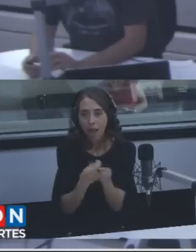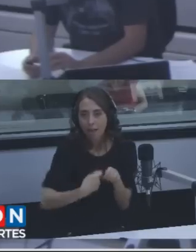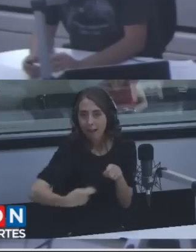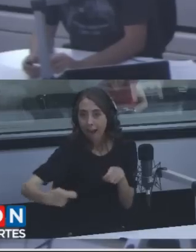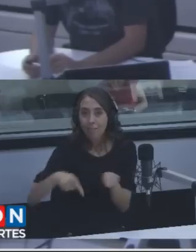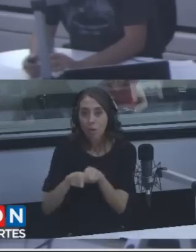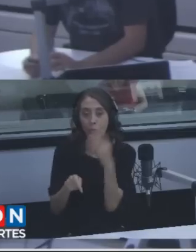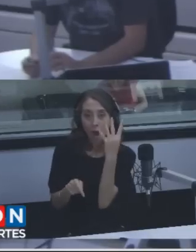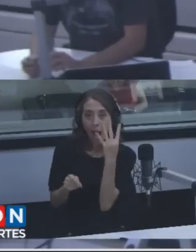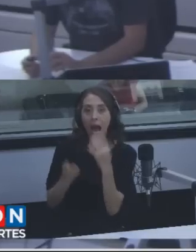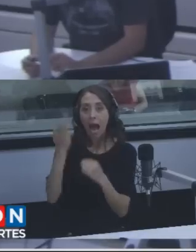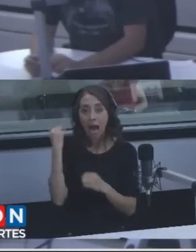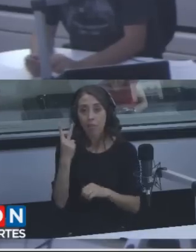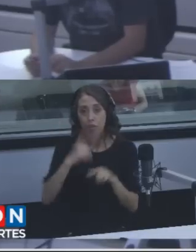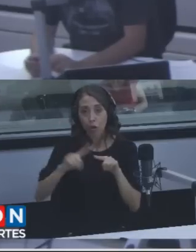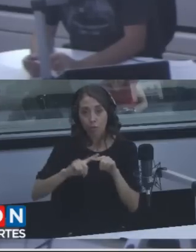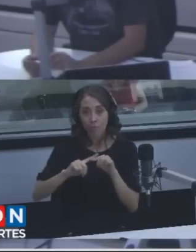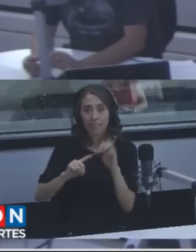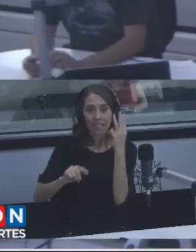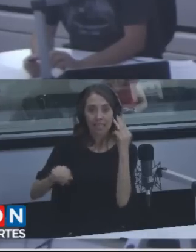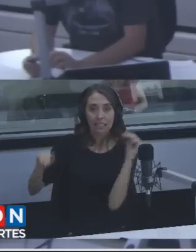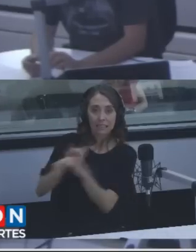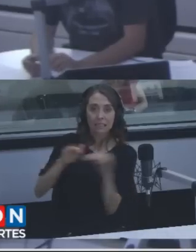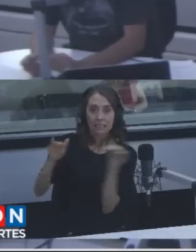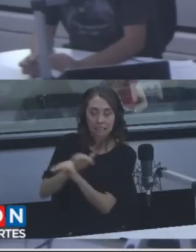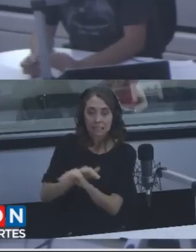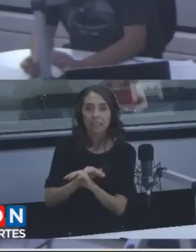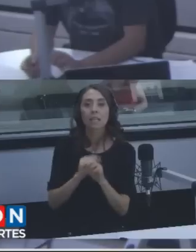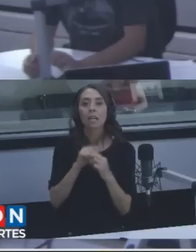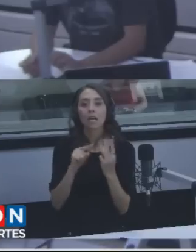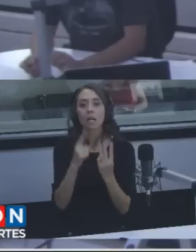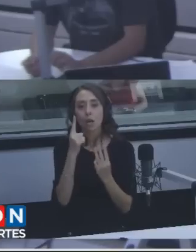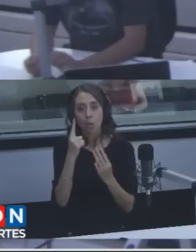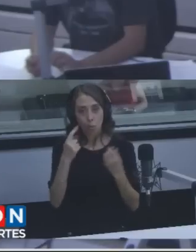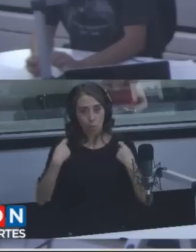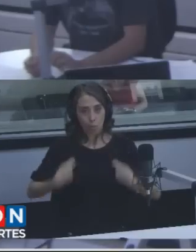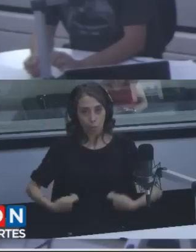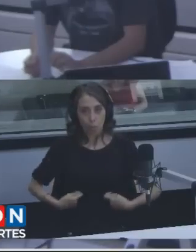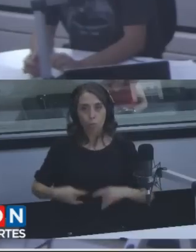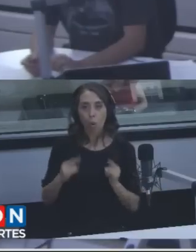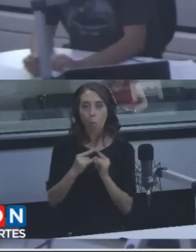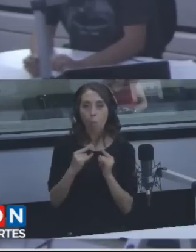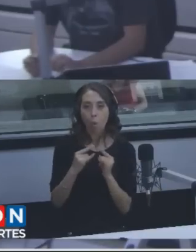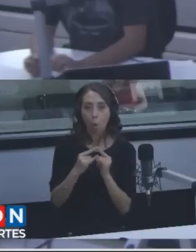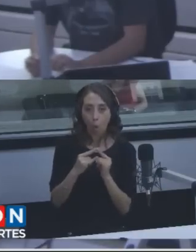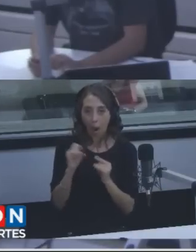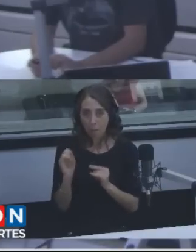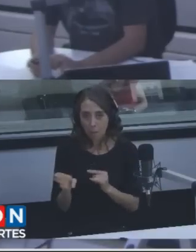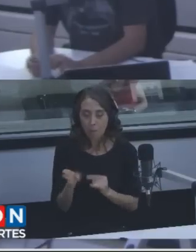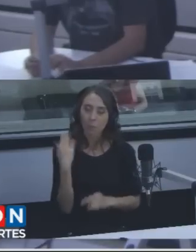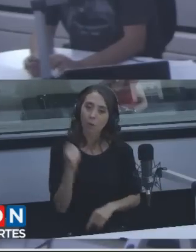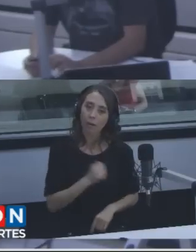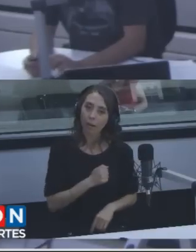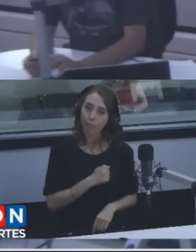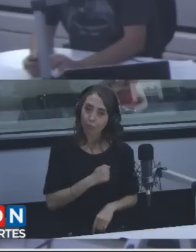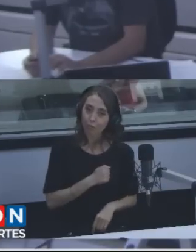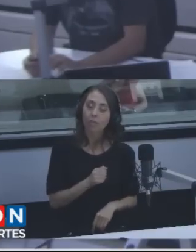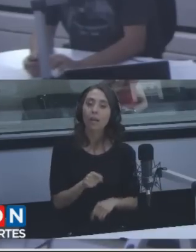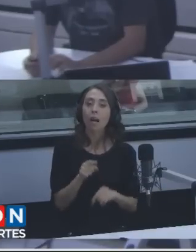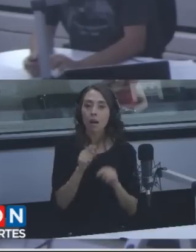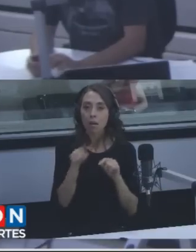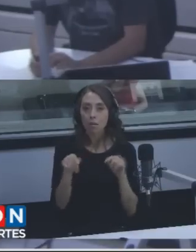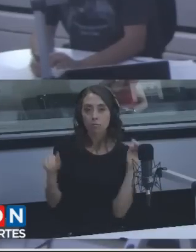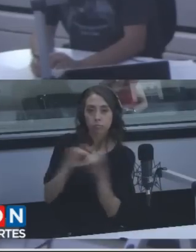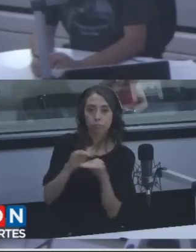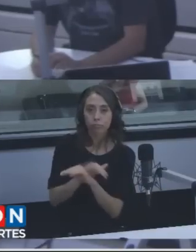sumaba 12 tripletas, 2 hat-trick en toda su carrera, uno vistiendo la casaquilla del Brujas y también en la Católica a principios de año cuando la anota 3 dianas